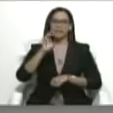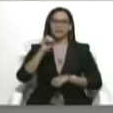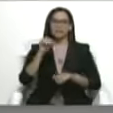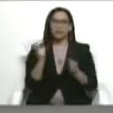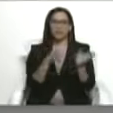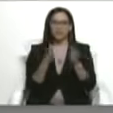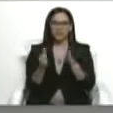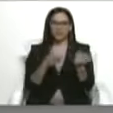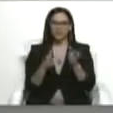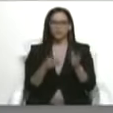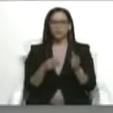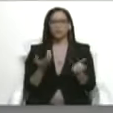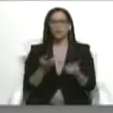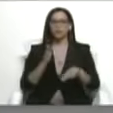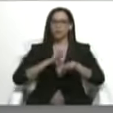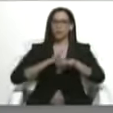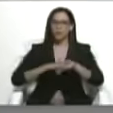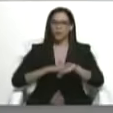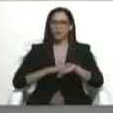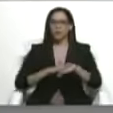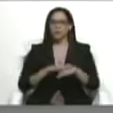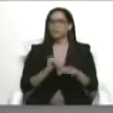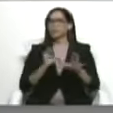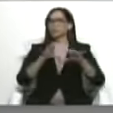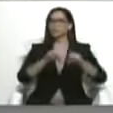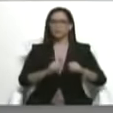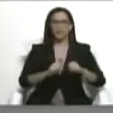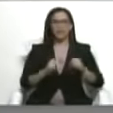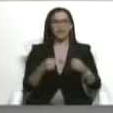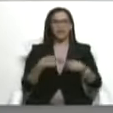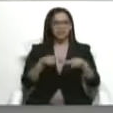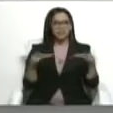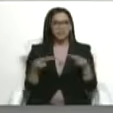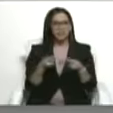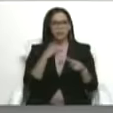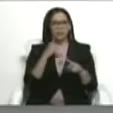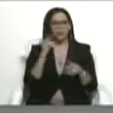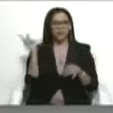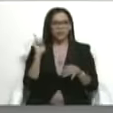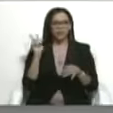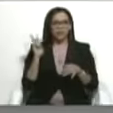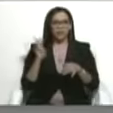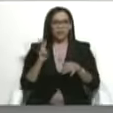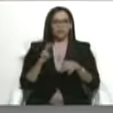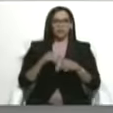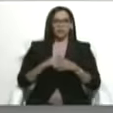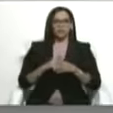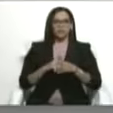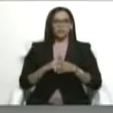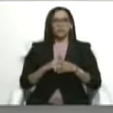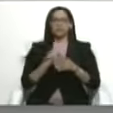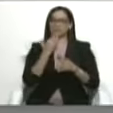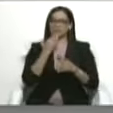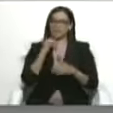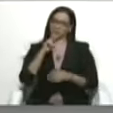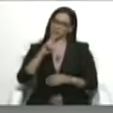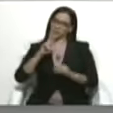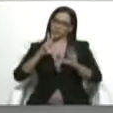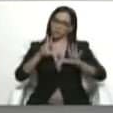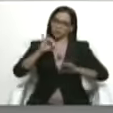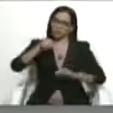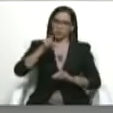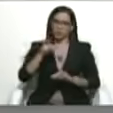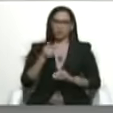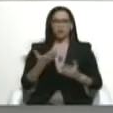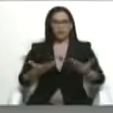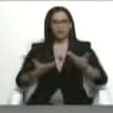en un plan para desestabilizar nuevamente el escenario político venezolano de miras al 28 de julio. Quisiera que por favor nos